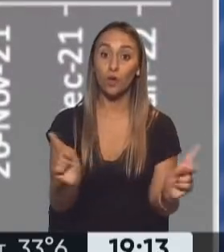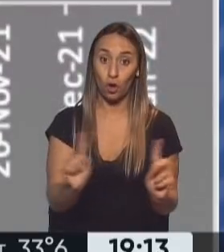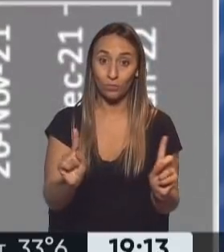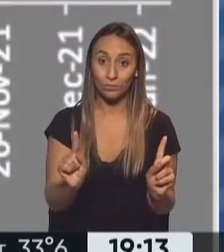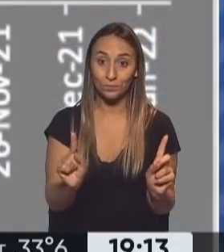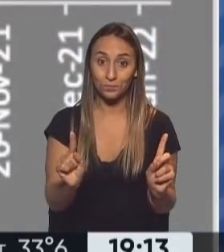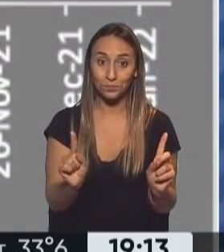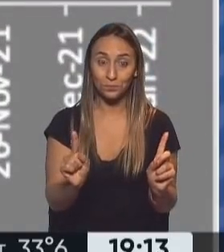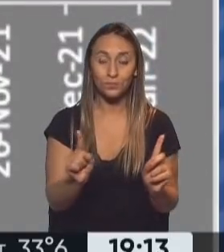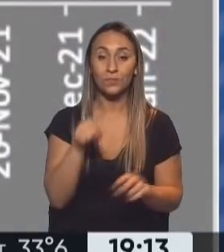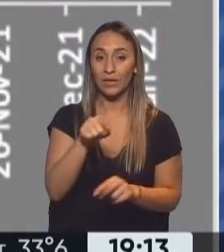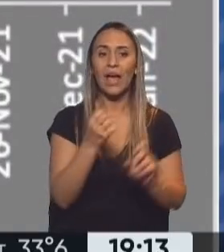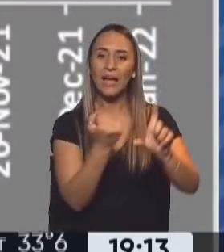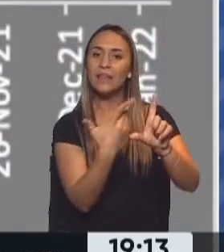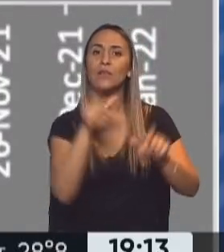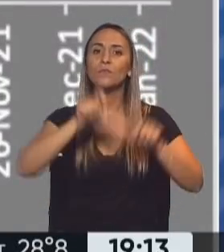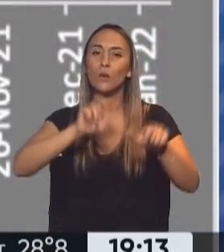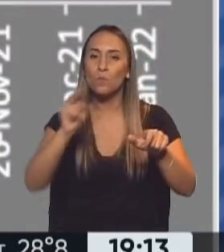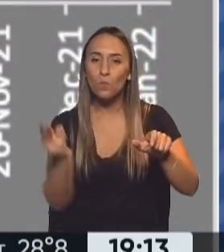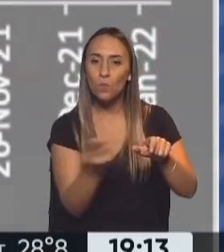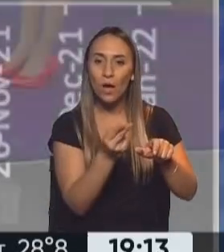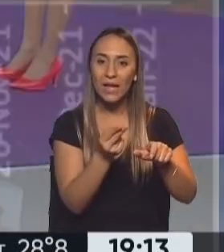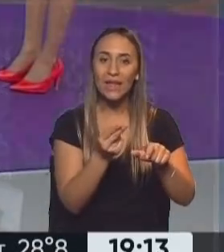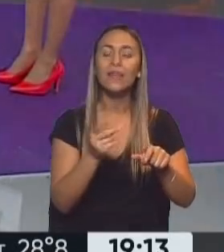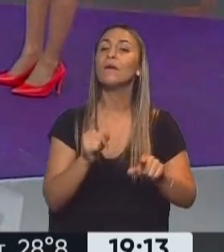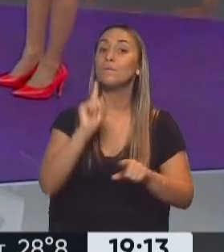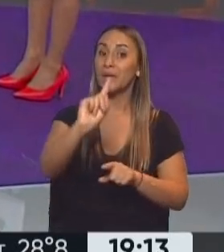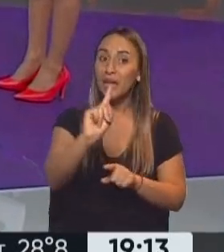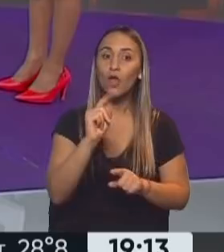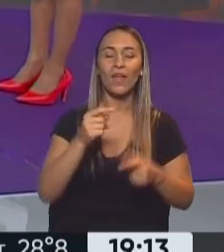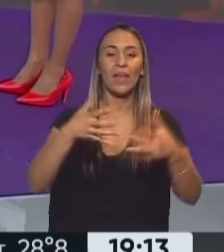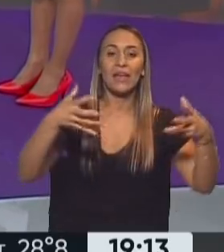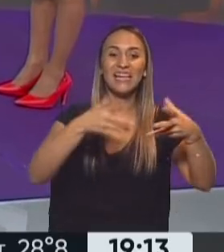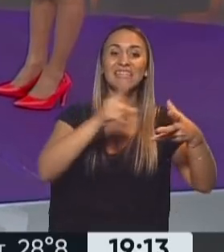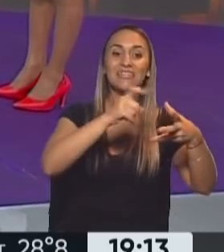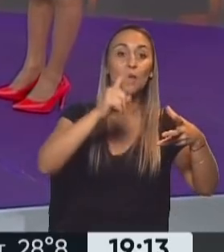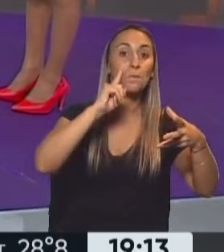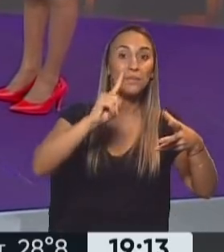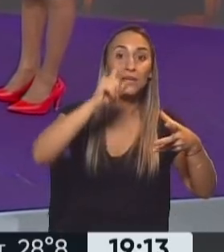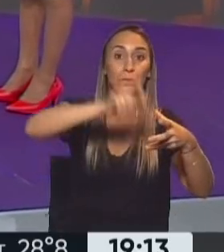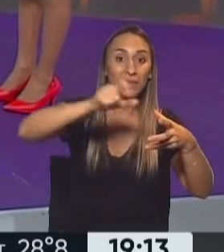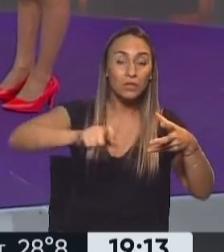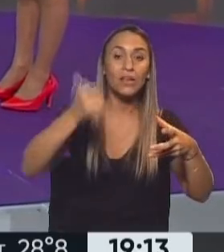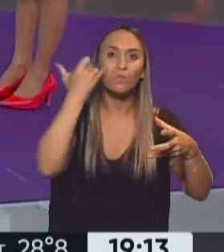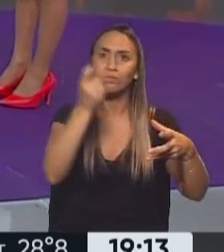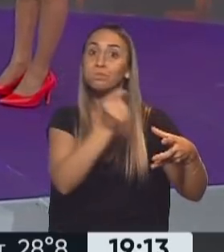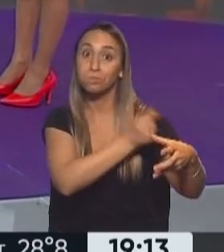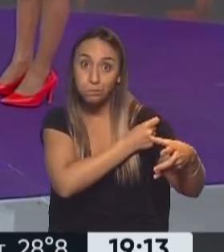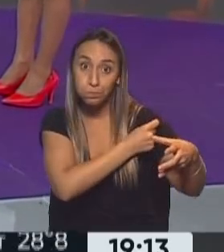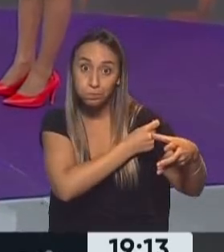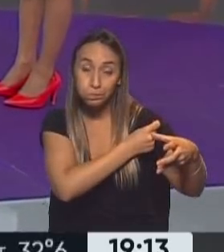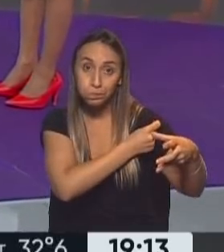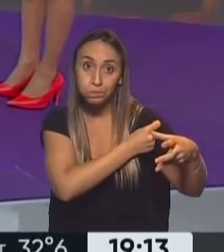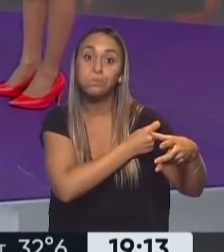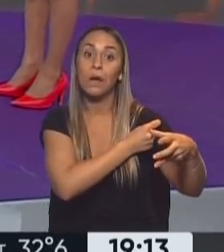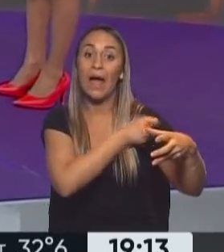acá está el número de muertos cada 100.000 vacunados, ¿sí? Esto, los que no